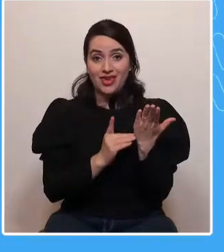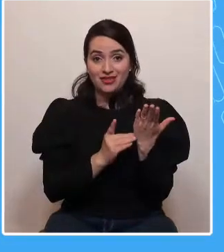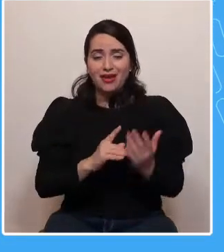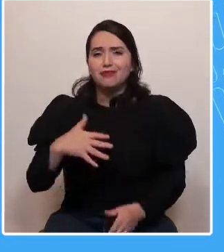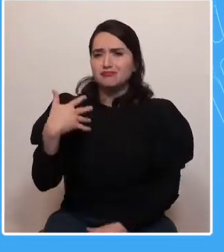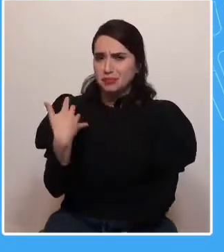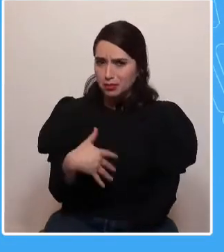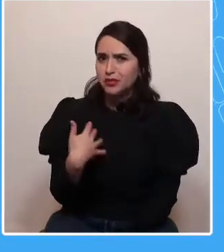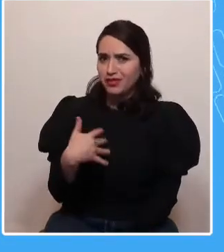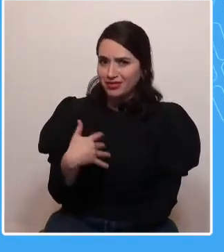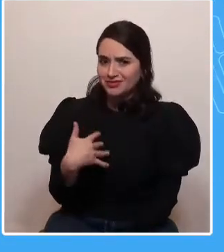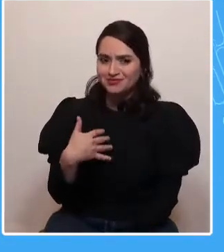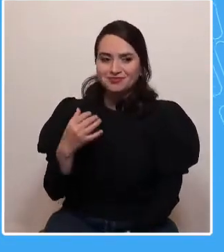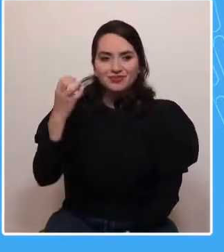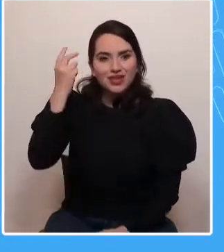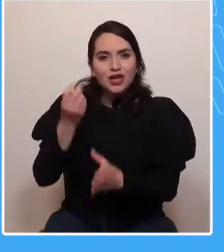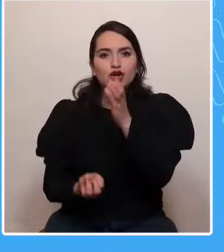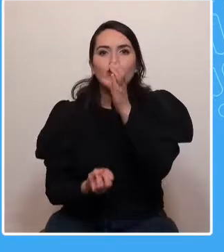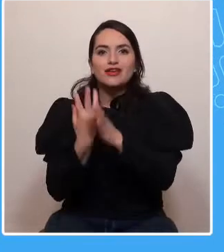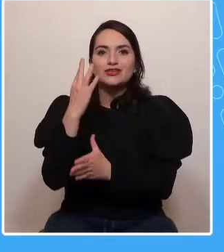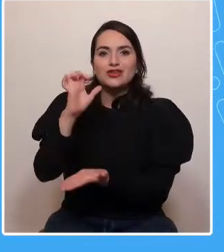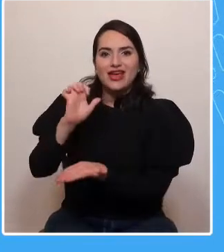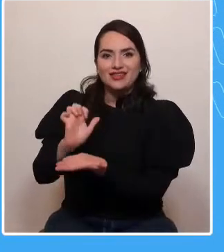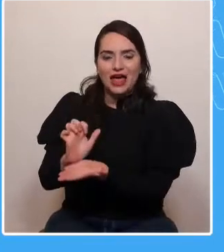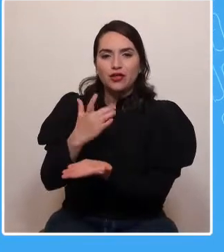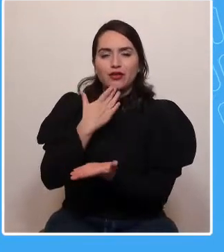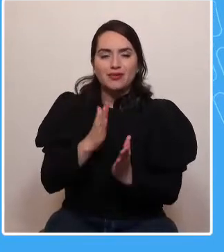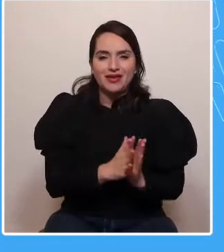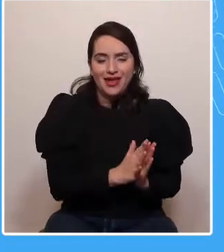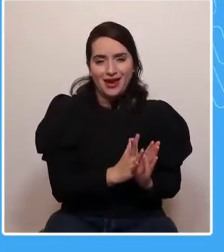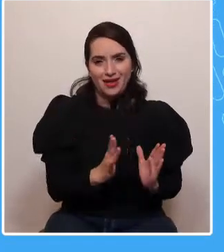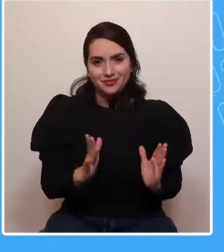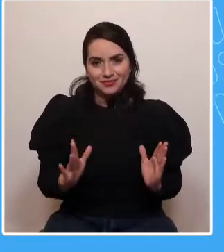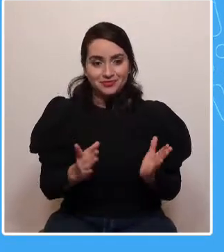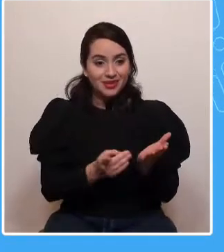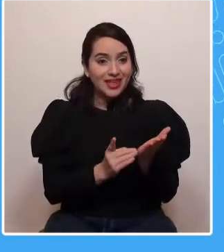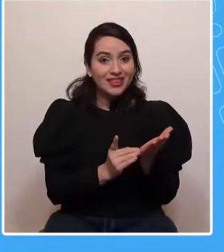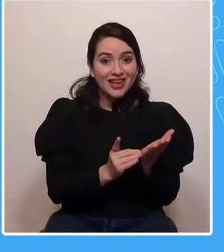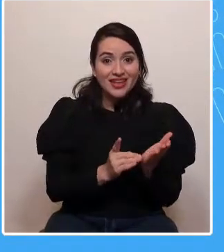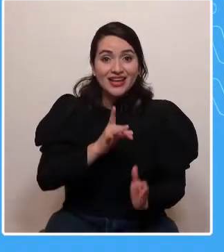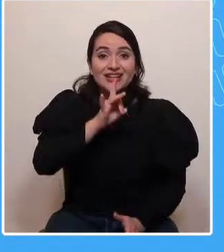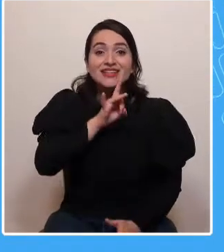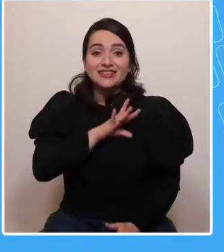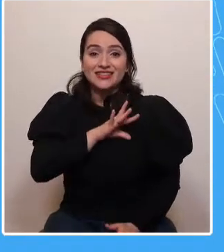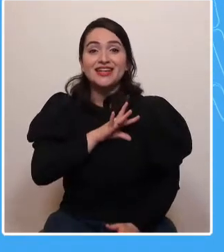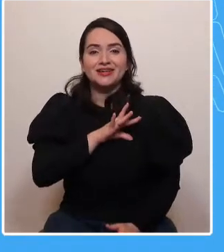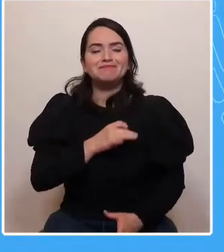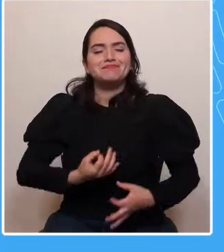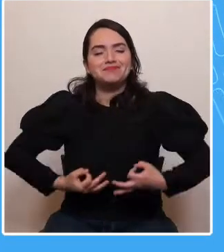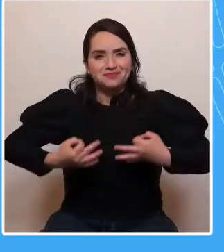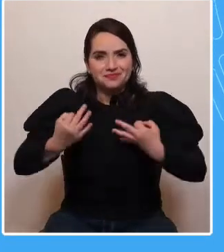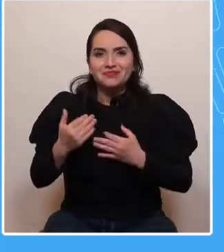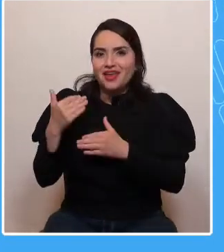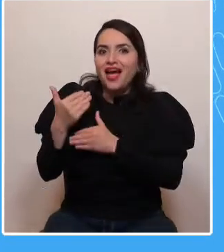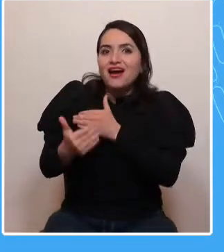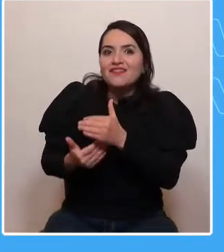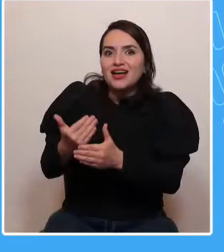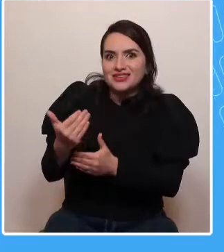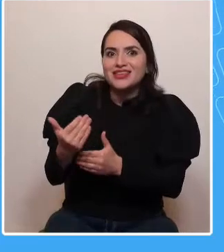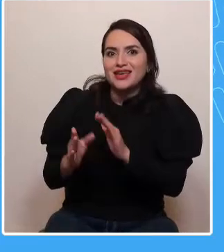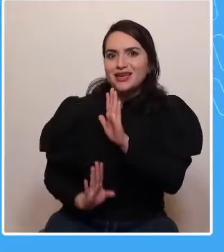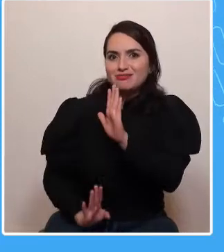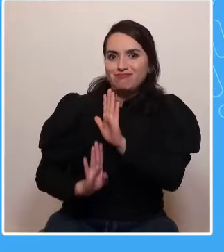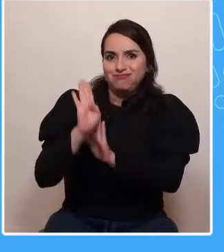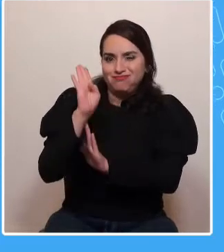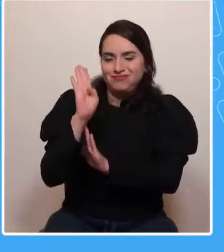importancia de la innovación en el Estado y en la era digital para un Chile en sintonía y acorde a los avances exponenciales de